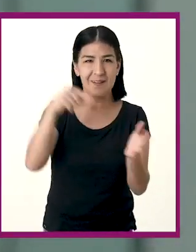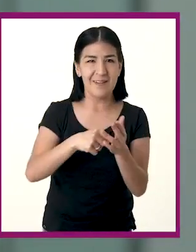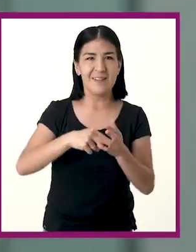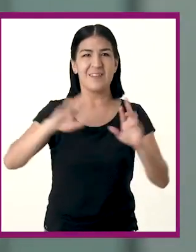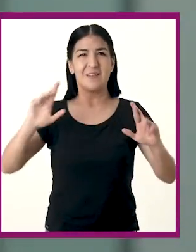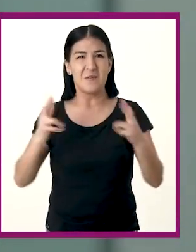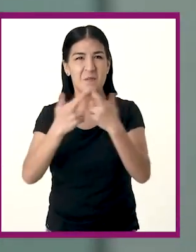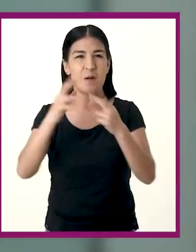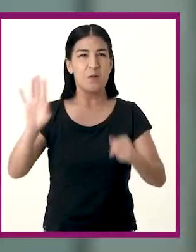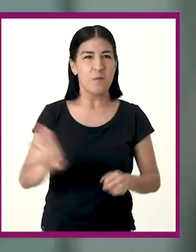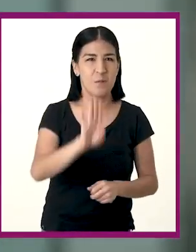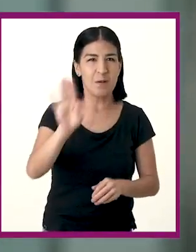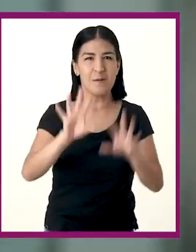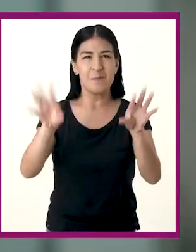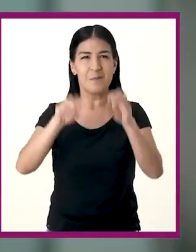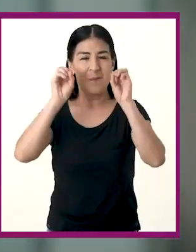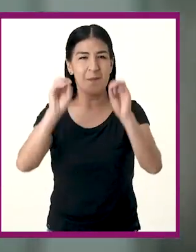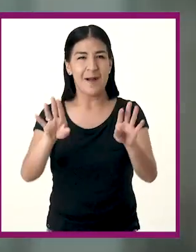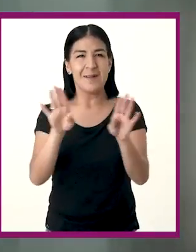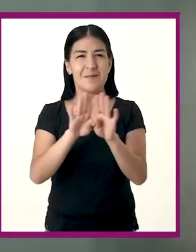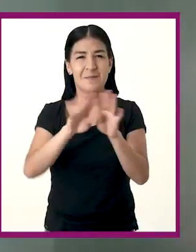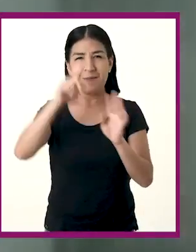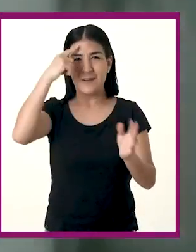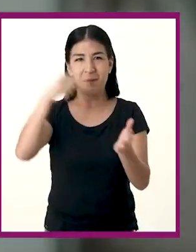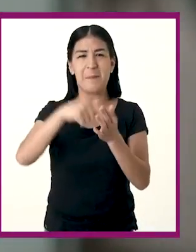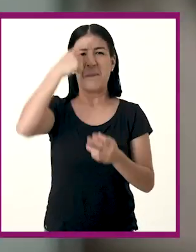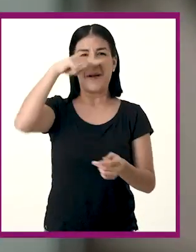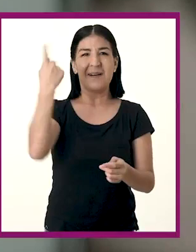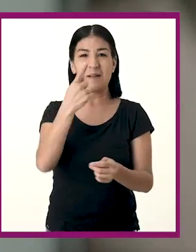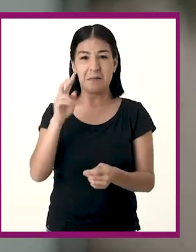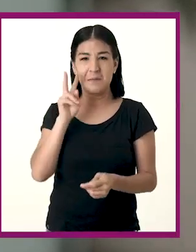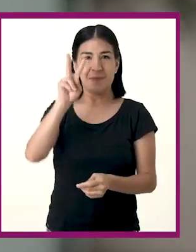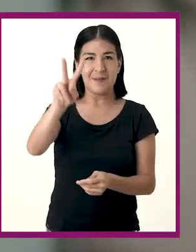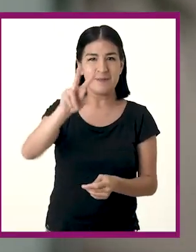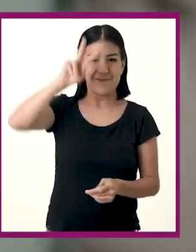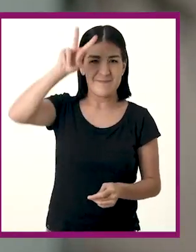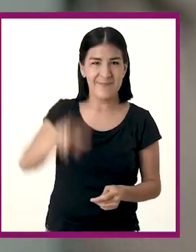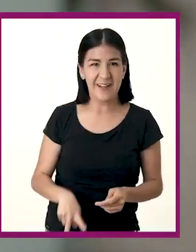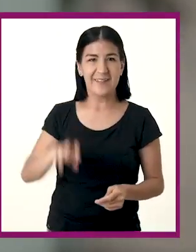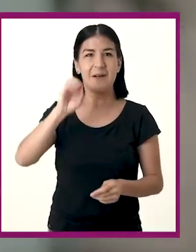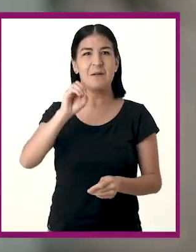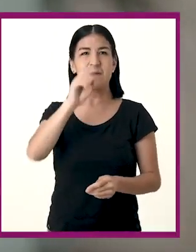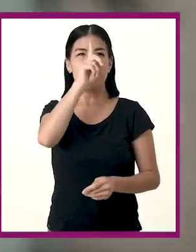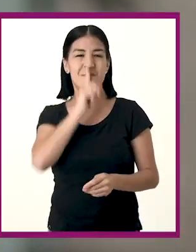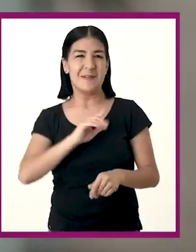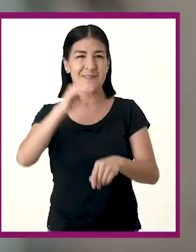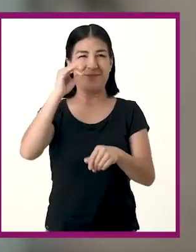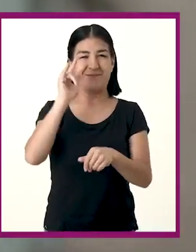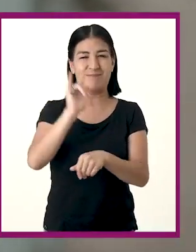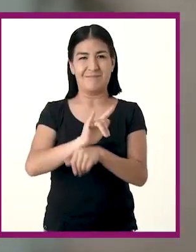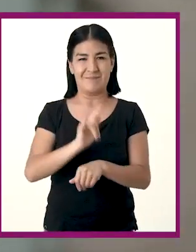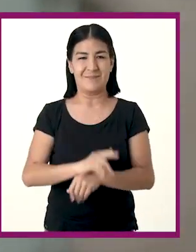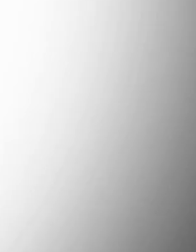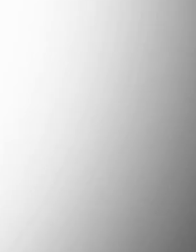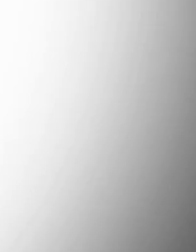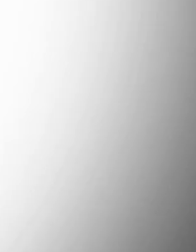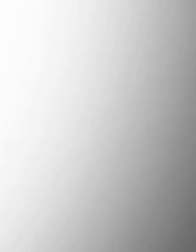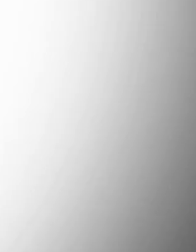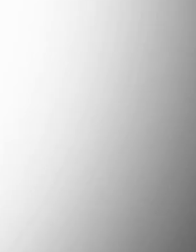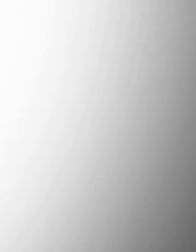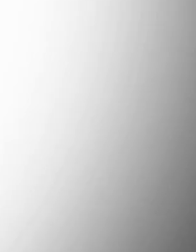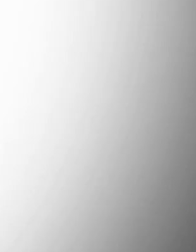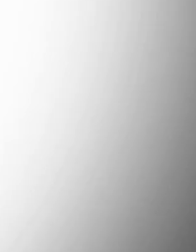religiosas, creencias, brujería y psicomagia para proveer una visión distinta de la realidad o bien acceder a un mundo utópico.